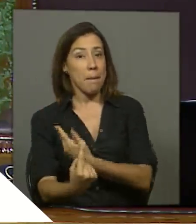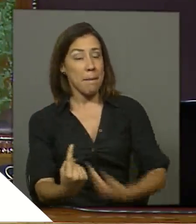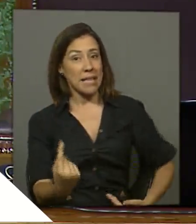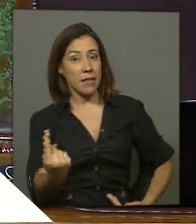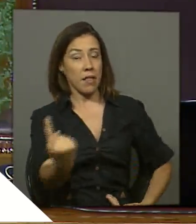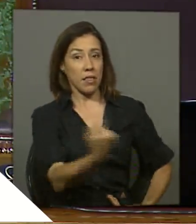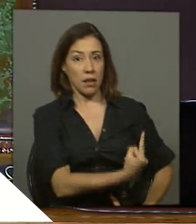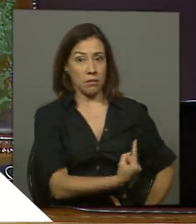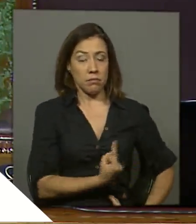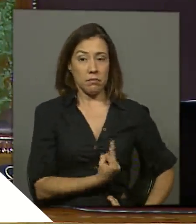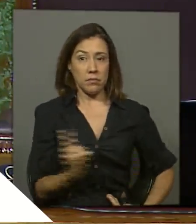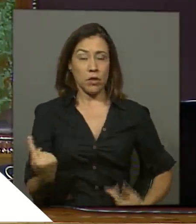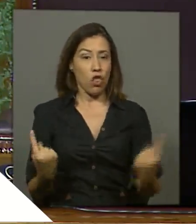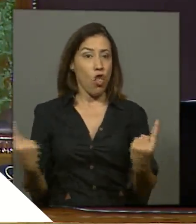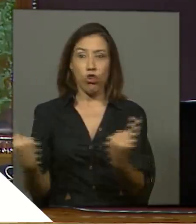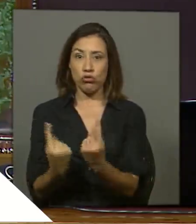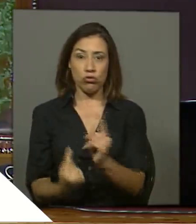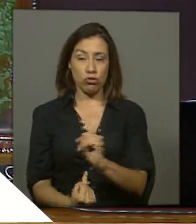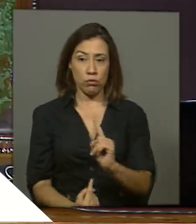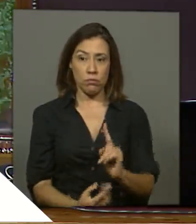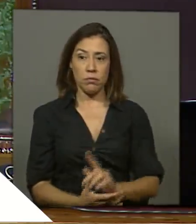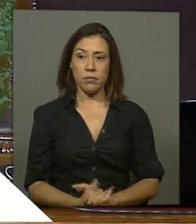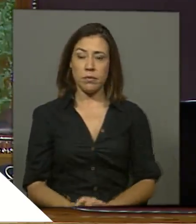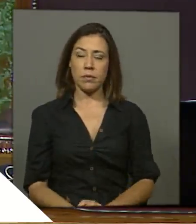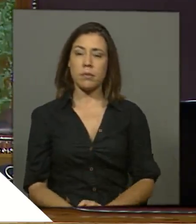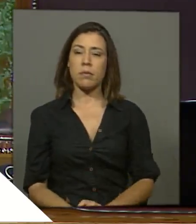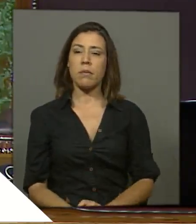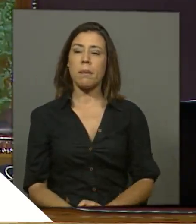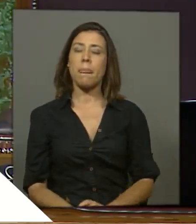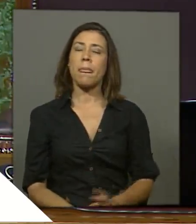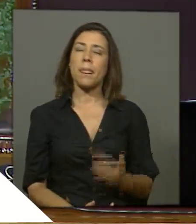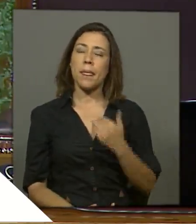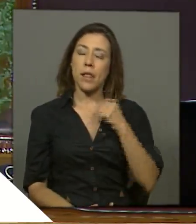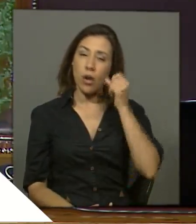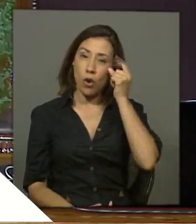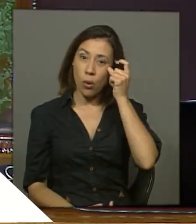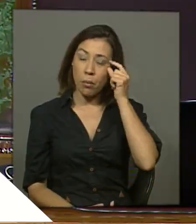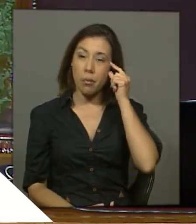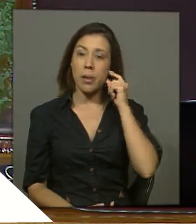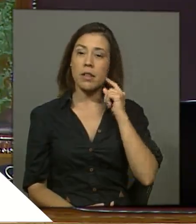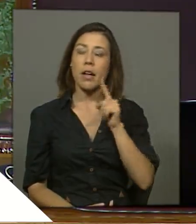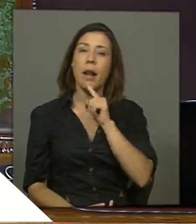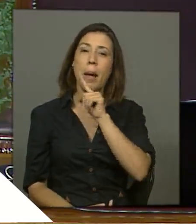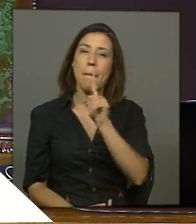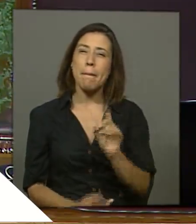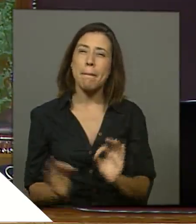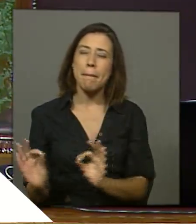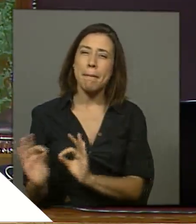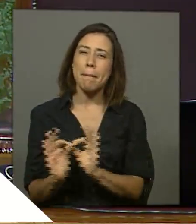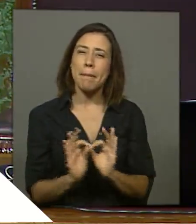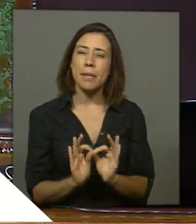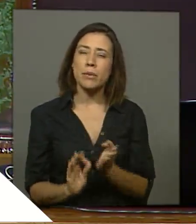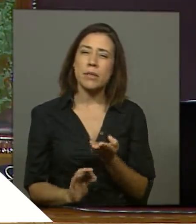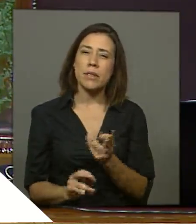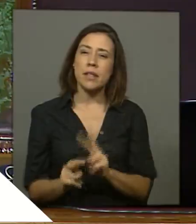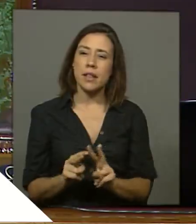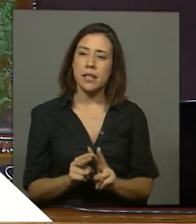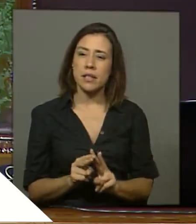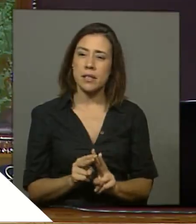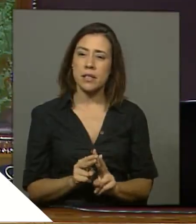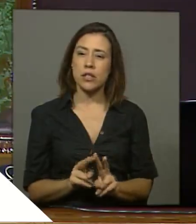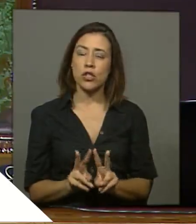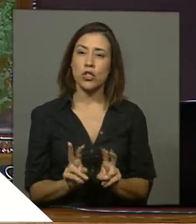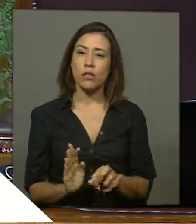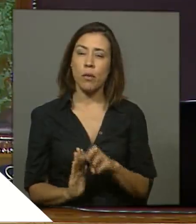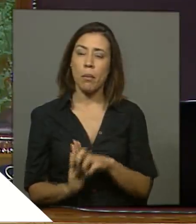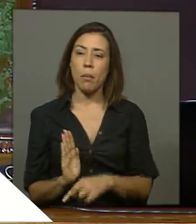del presidente dicho aquello Yo entiendo señor diputado que la consulta específica que usted hace respecto